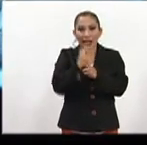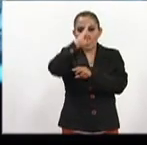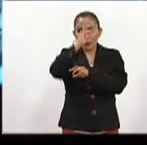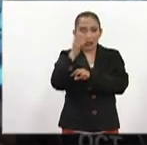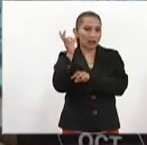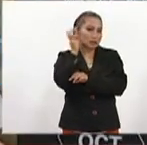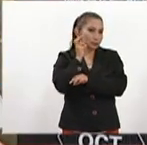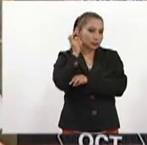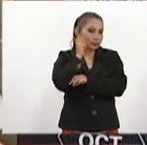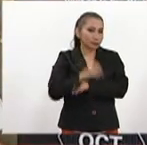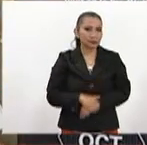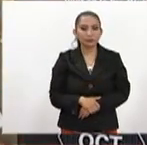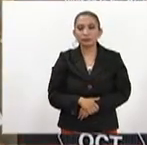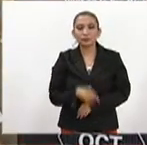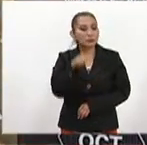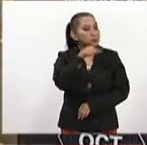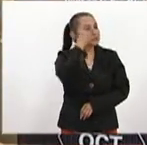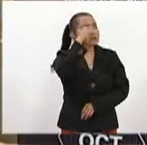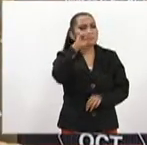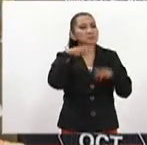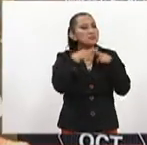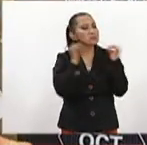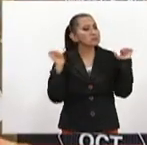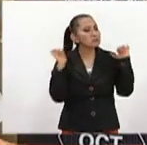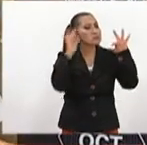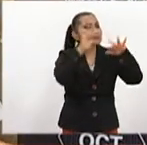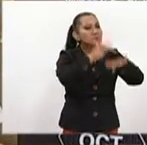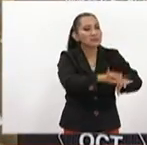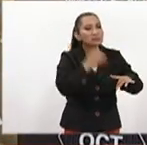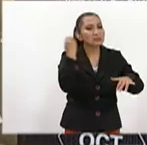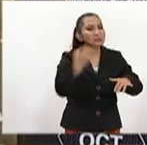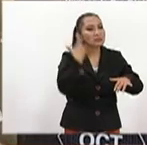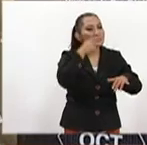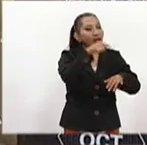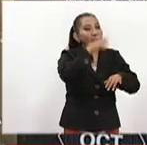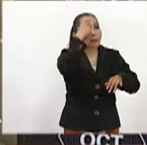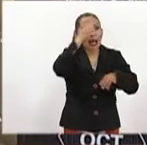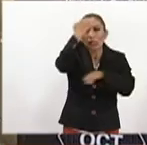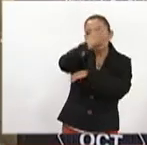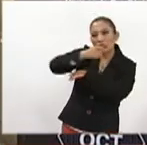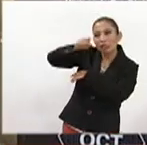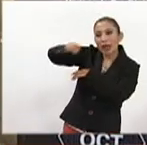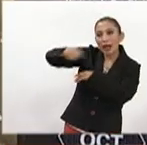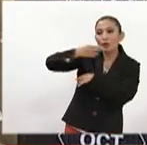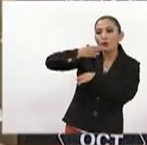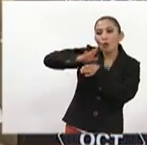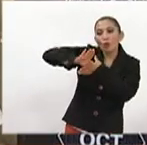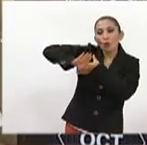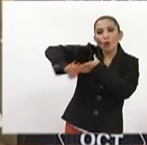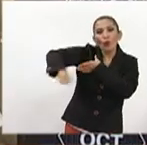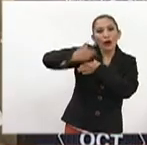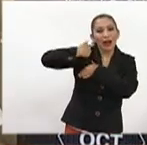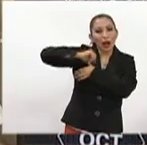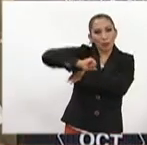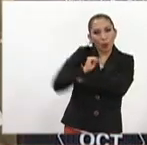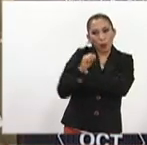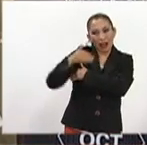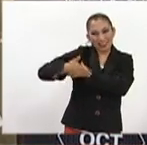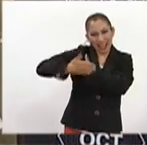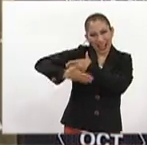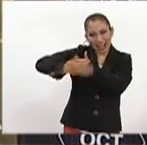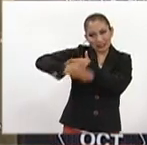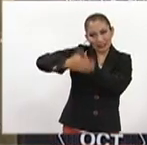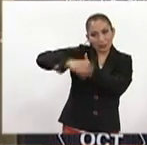imagen y sonido. Tiene como propósito explorar la cultura de la preservación de los archivos,